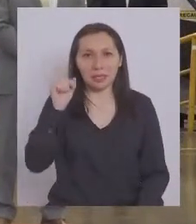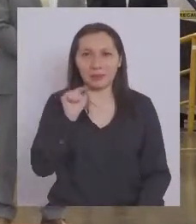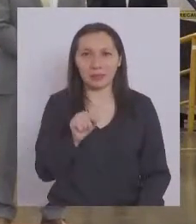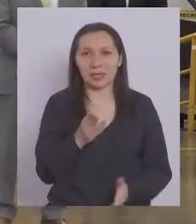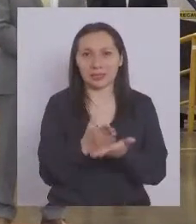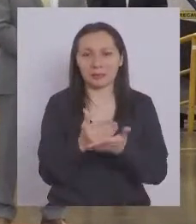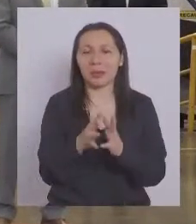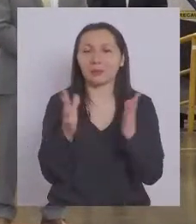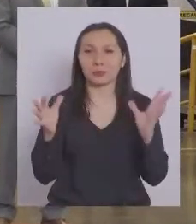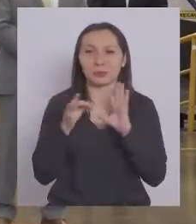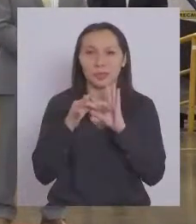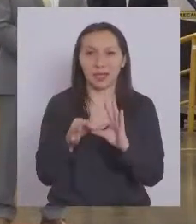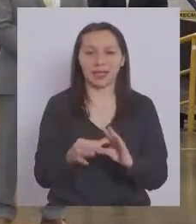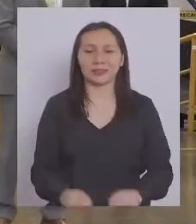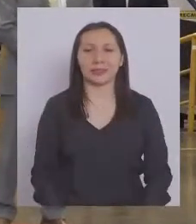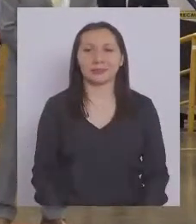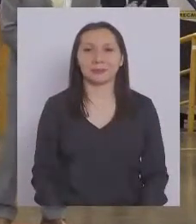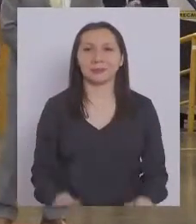gracias.